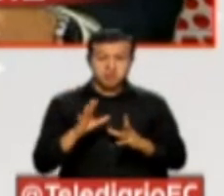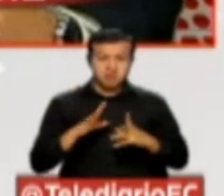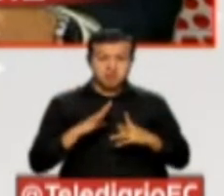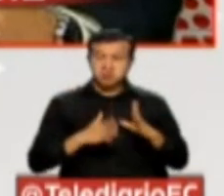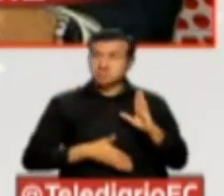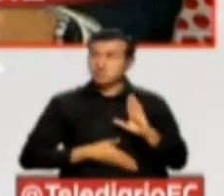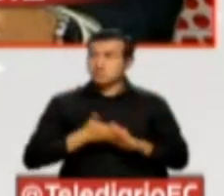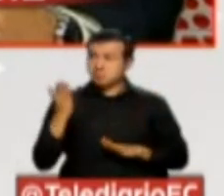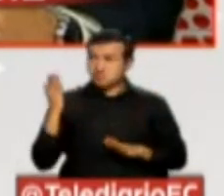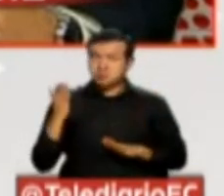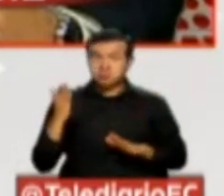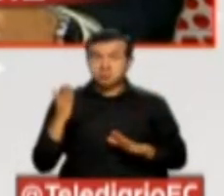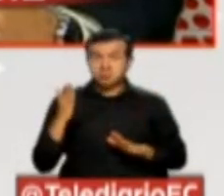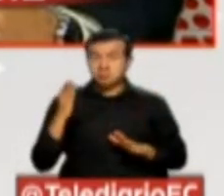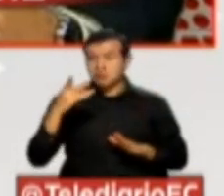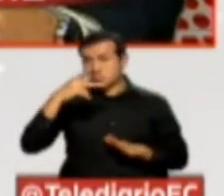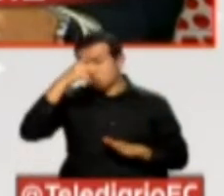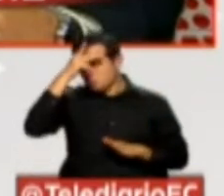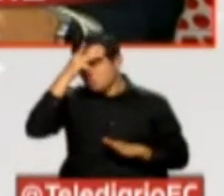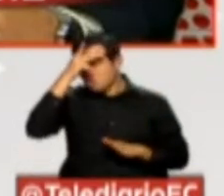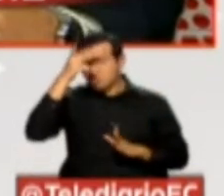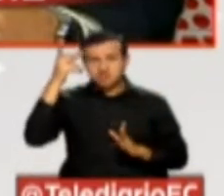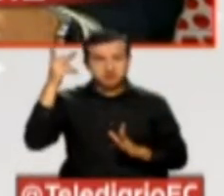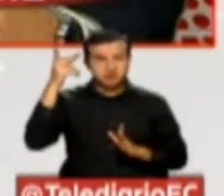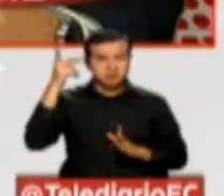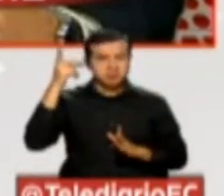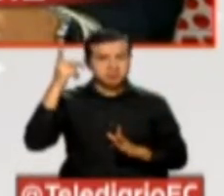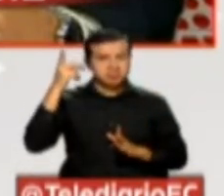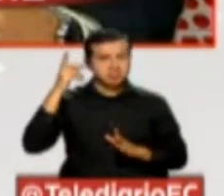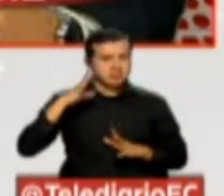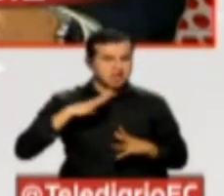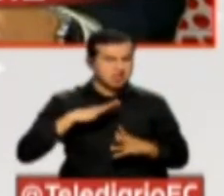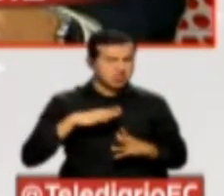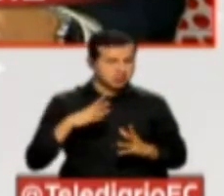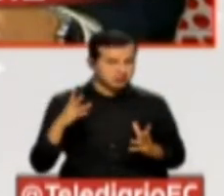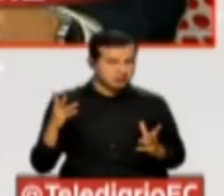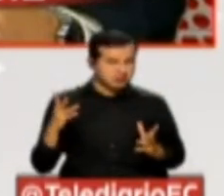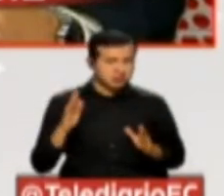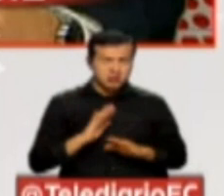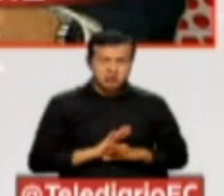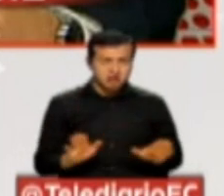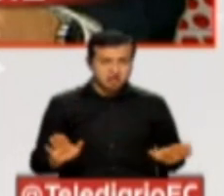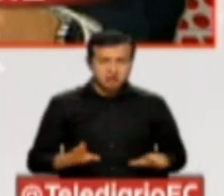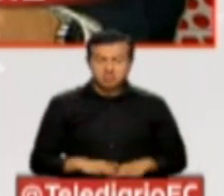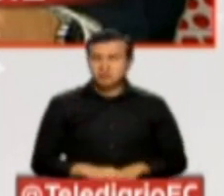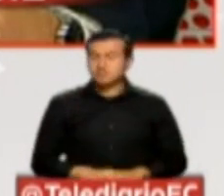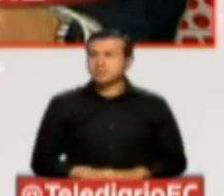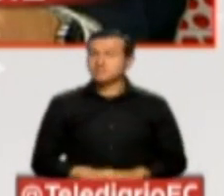ir a Perú no parece un viaje de fin de semana, ¿no?